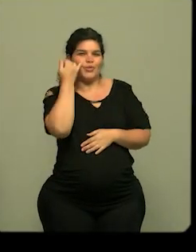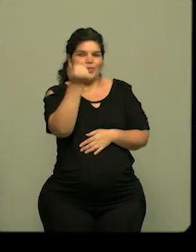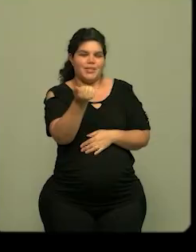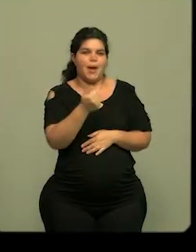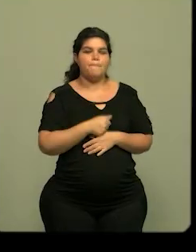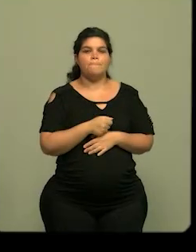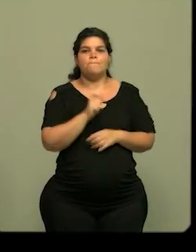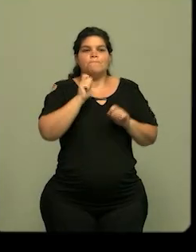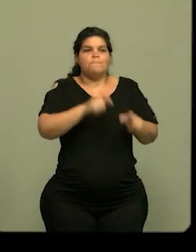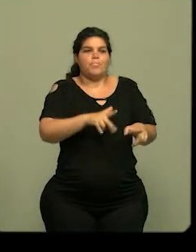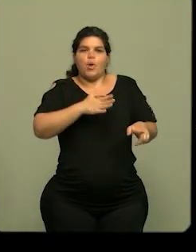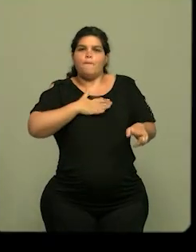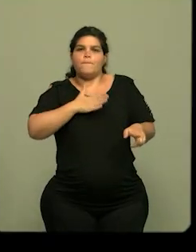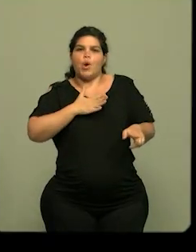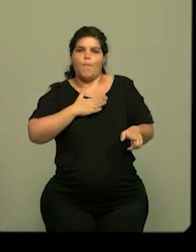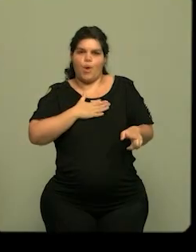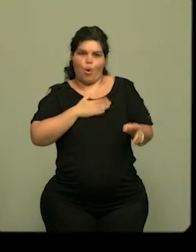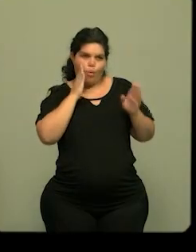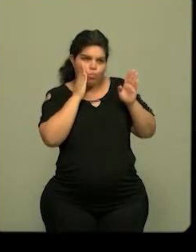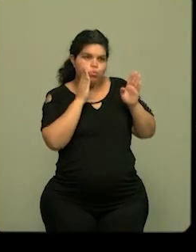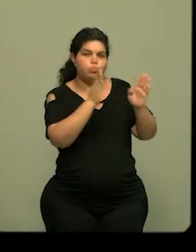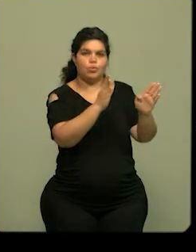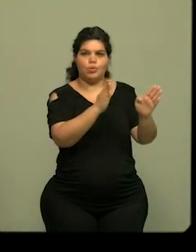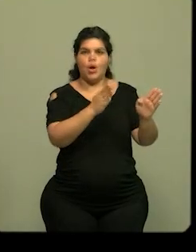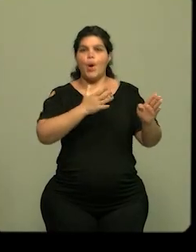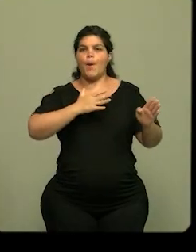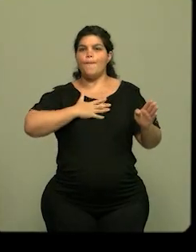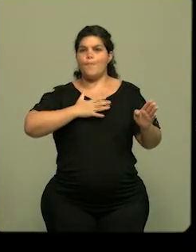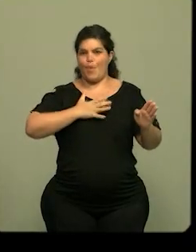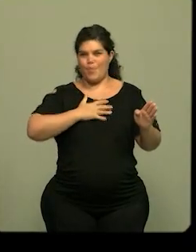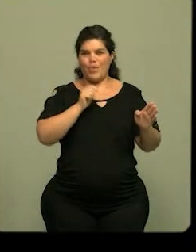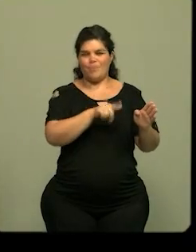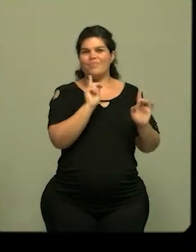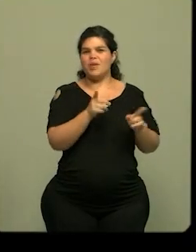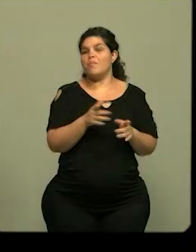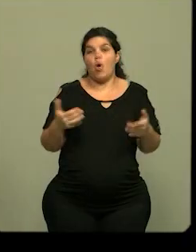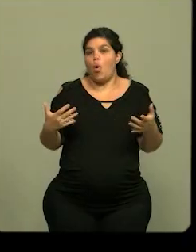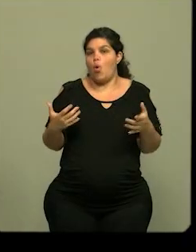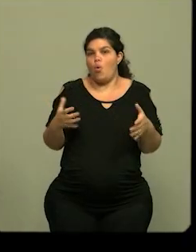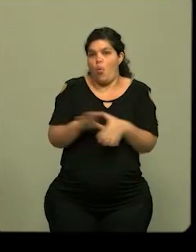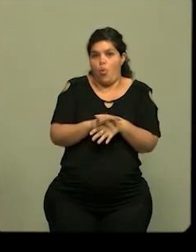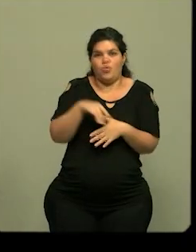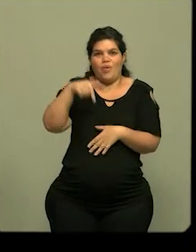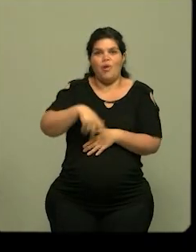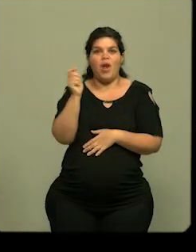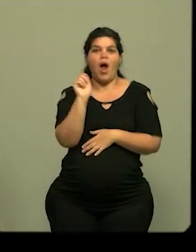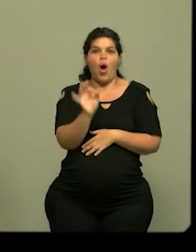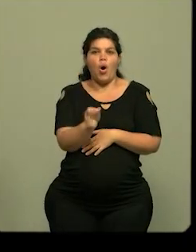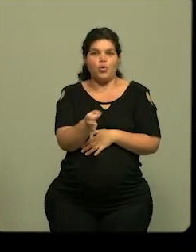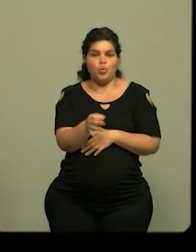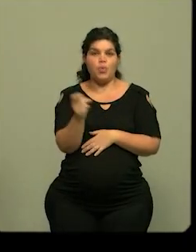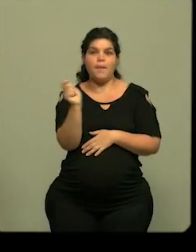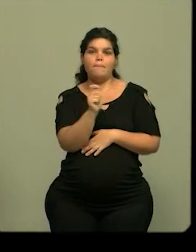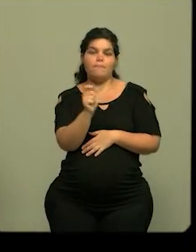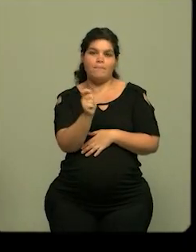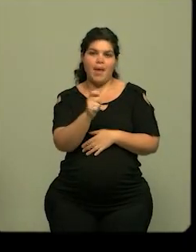que claramente cada vez está más en auge, porque el patrimonio, justo, aparte estamos en el mes del patrimonio, el mes de octubre es el mes del patrimonio, pero más